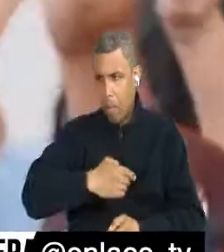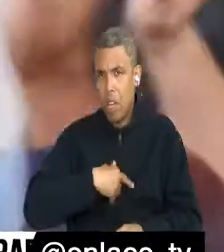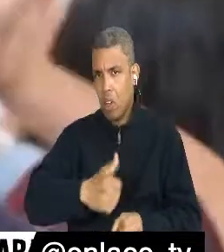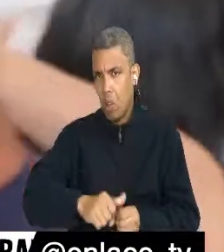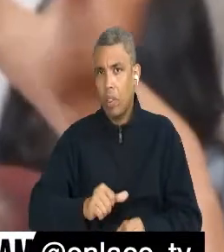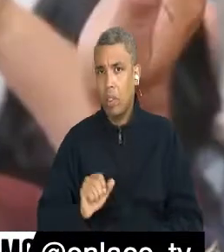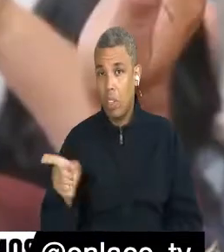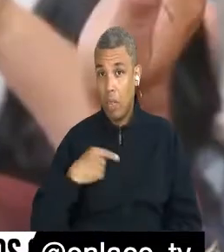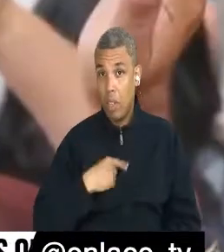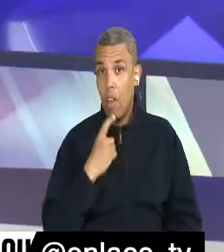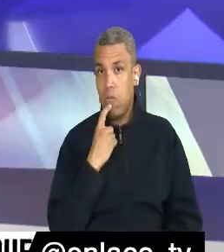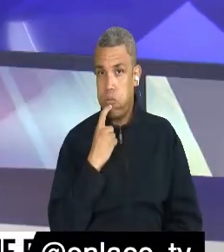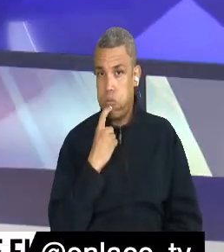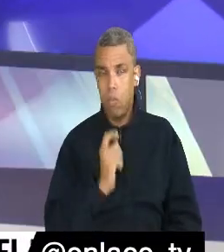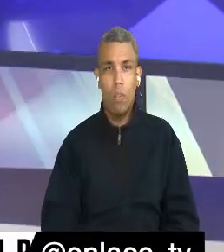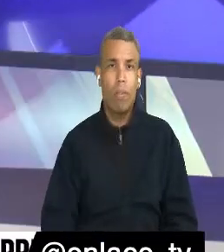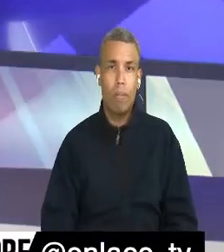cumplió.